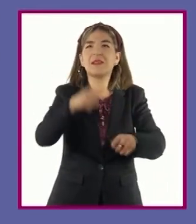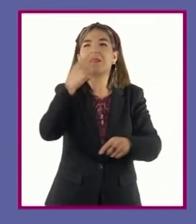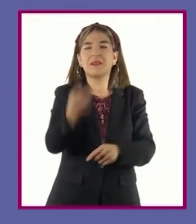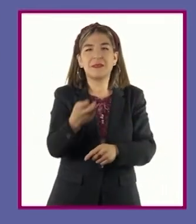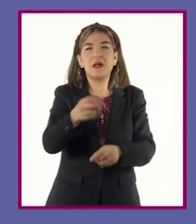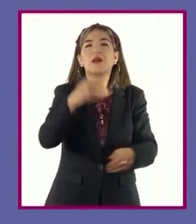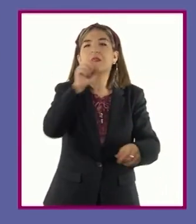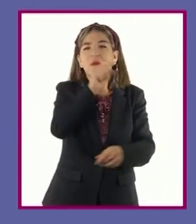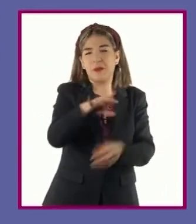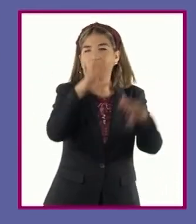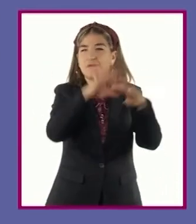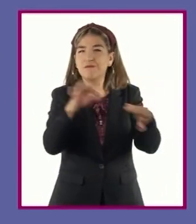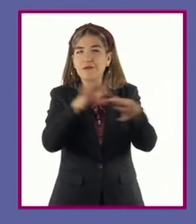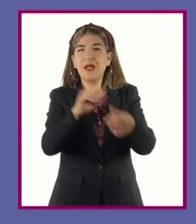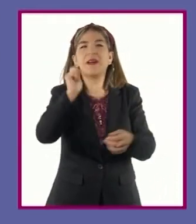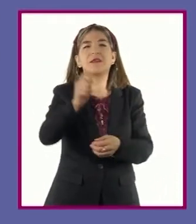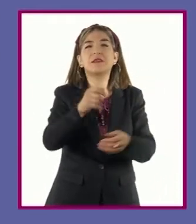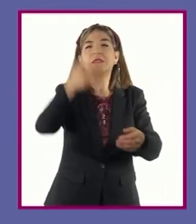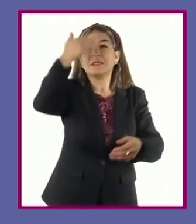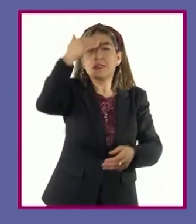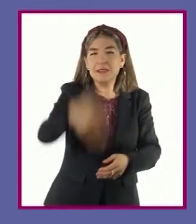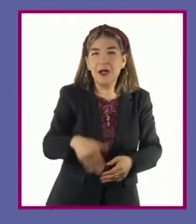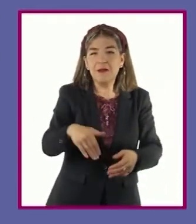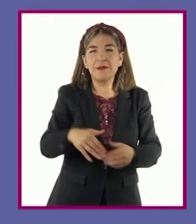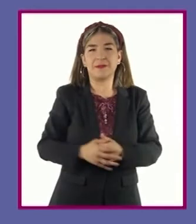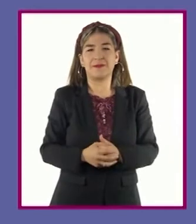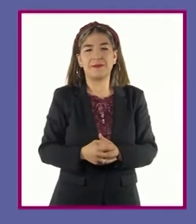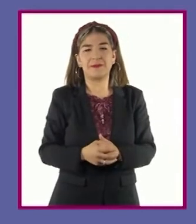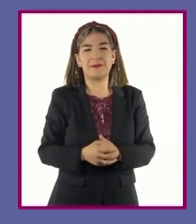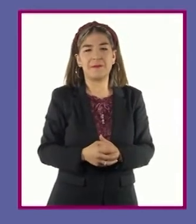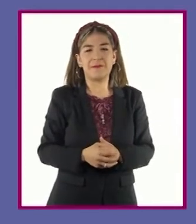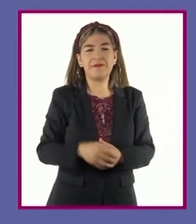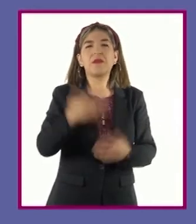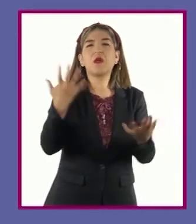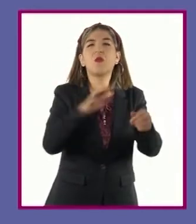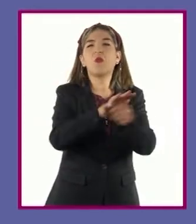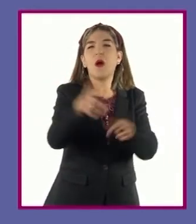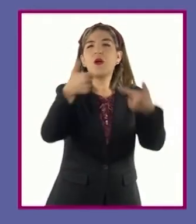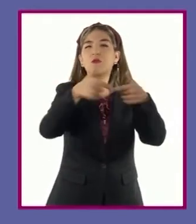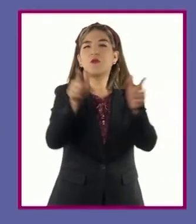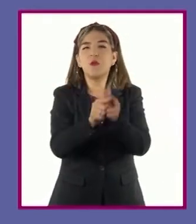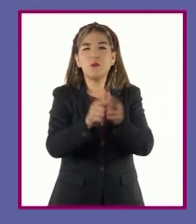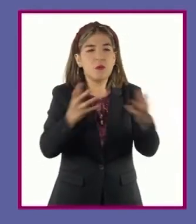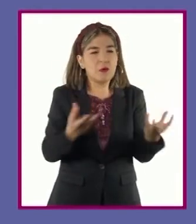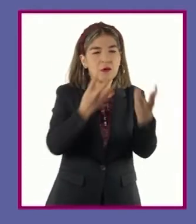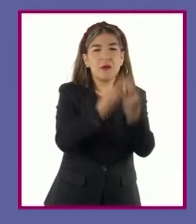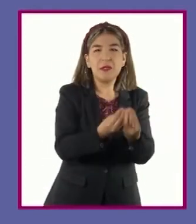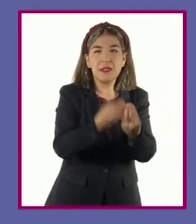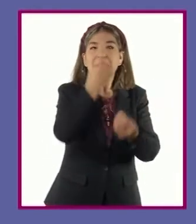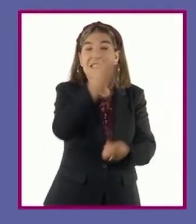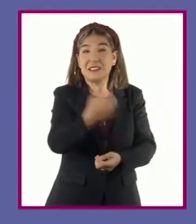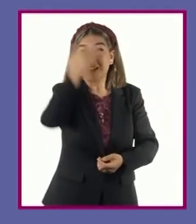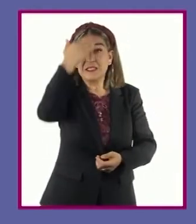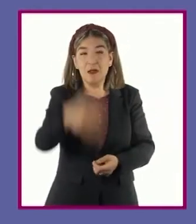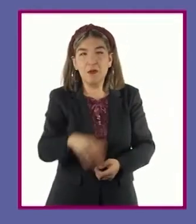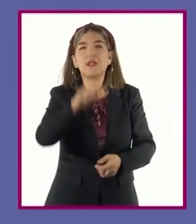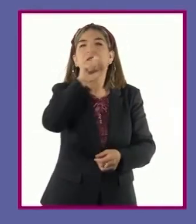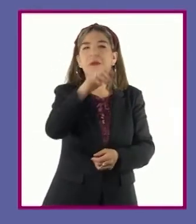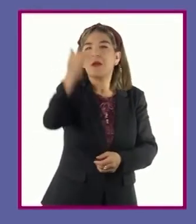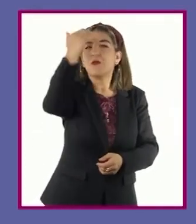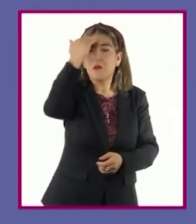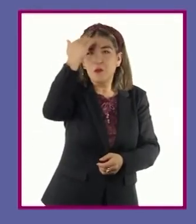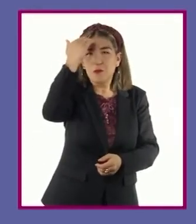como decían hace un momento, saber a qué grupo pertenecen y que sepan y